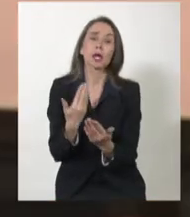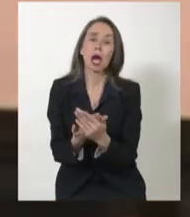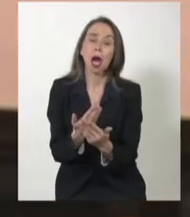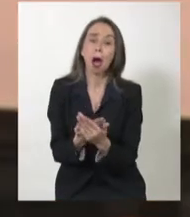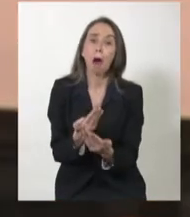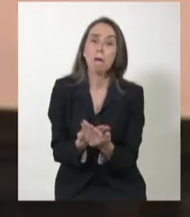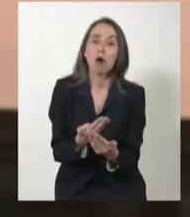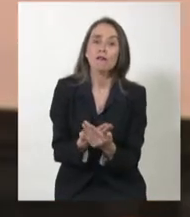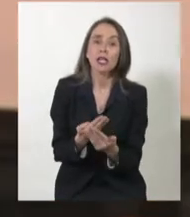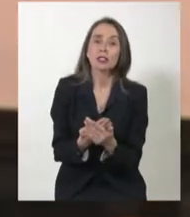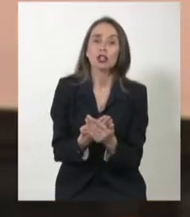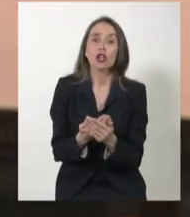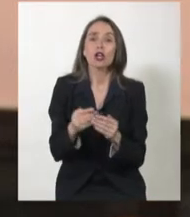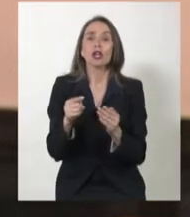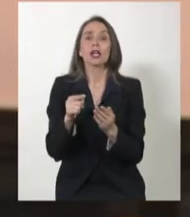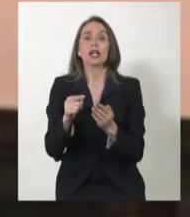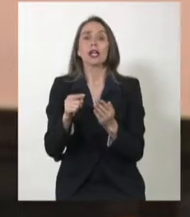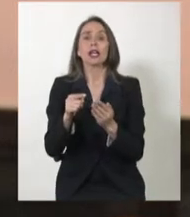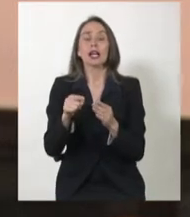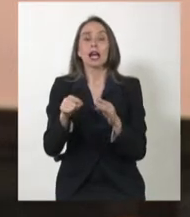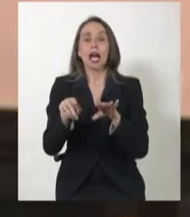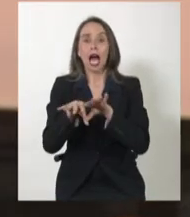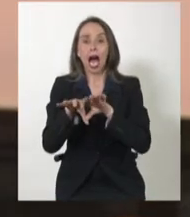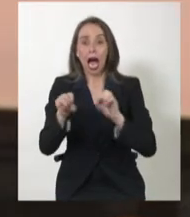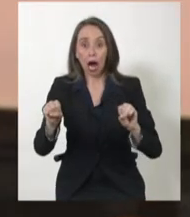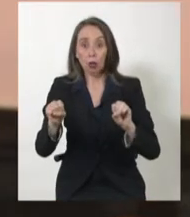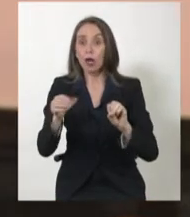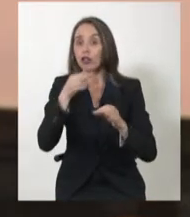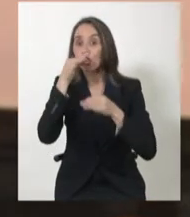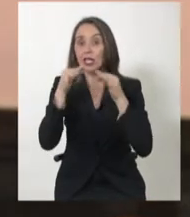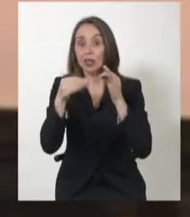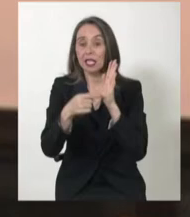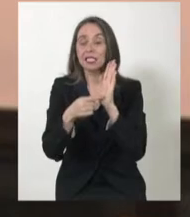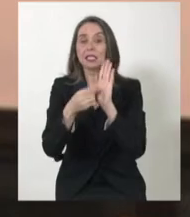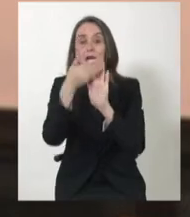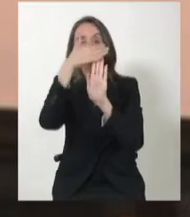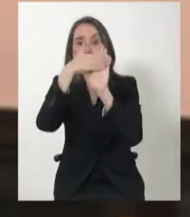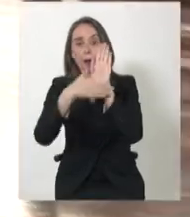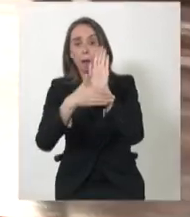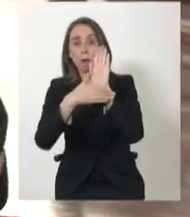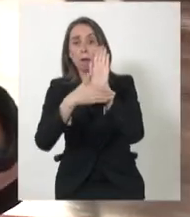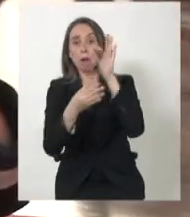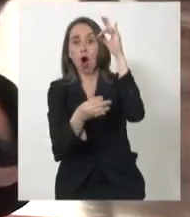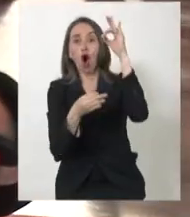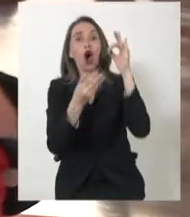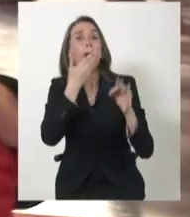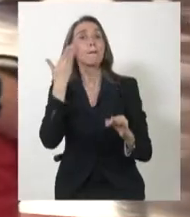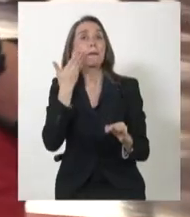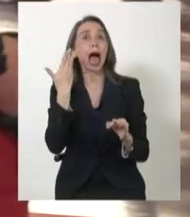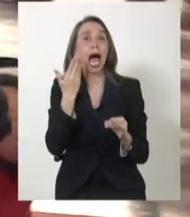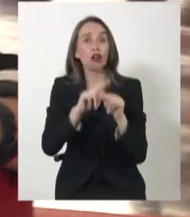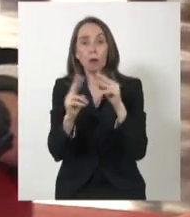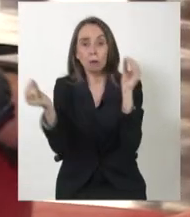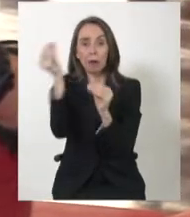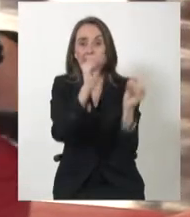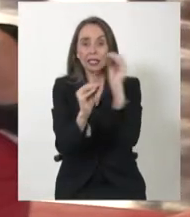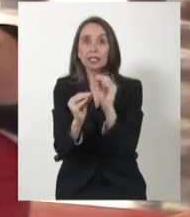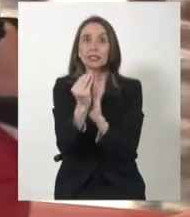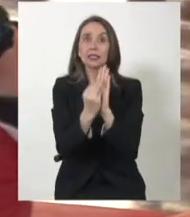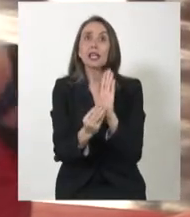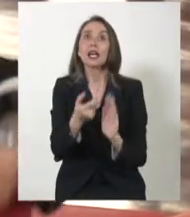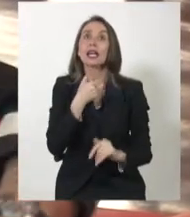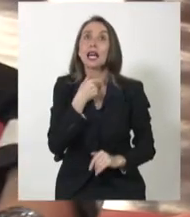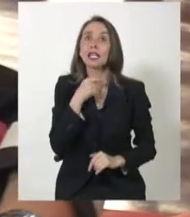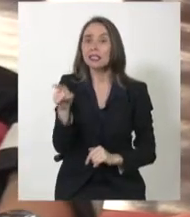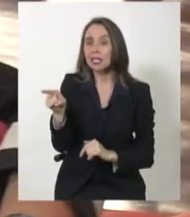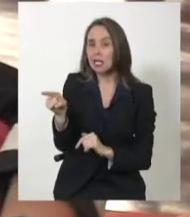aprovechándonos de este acuerdo de que estamos sobre una hoja en blanco, a efectos de poder garantizar lo que entiendo por lo que